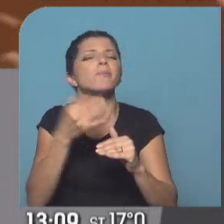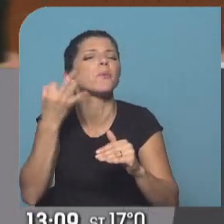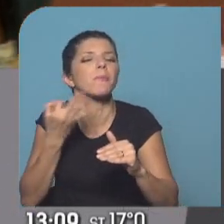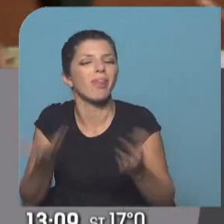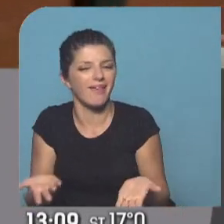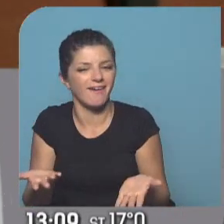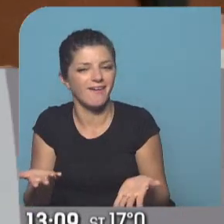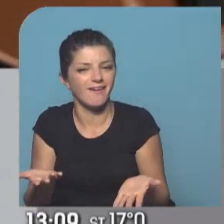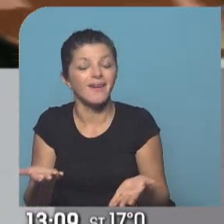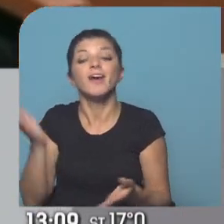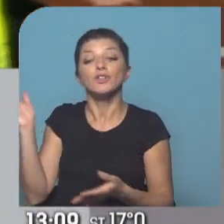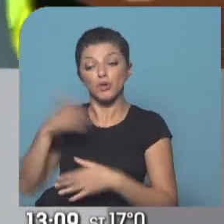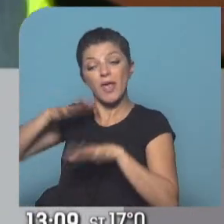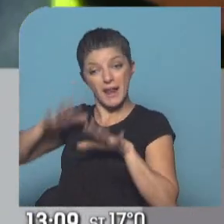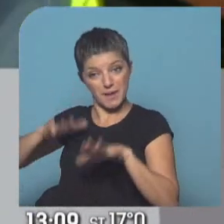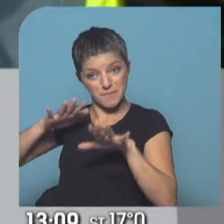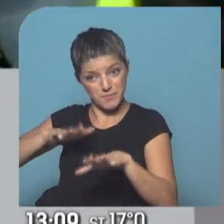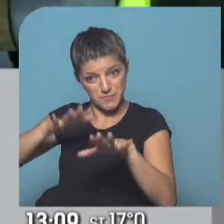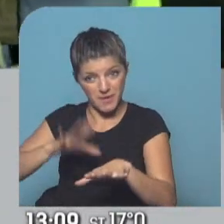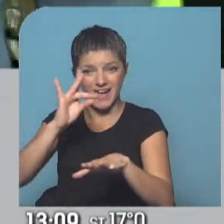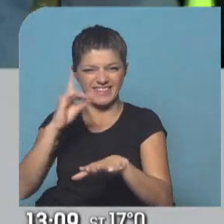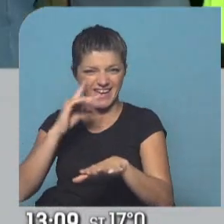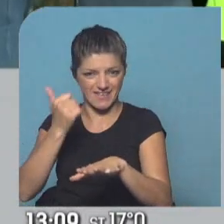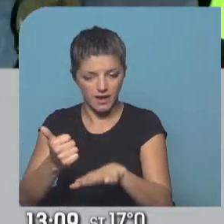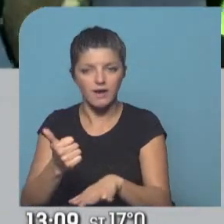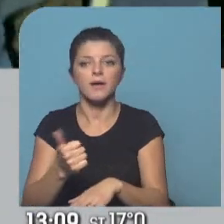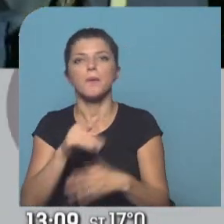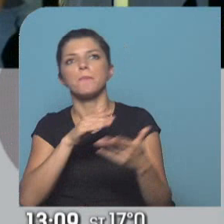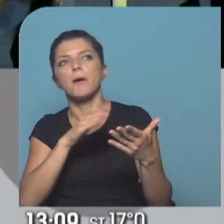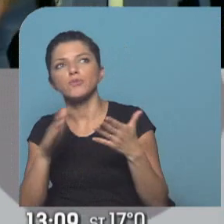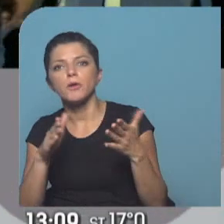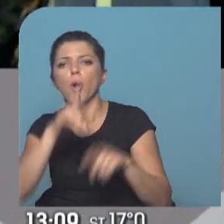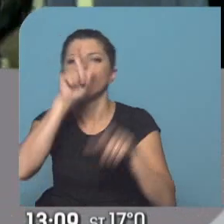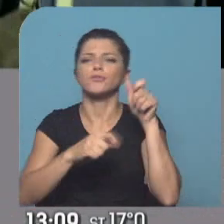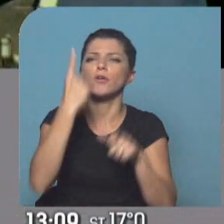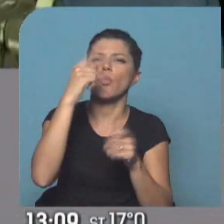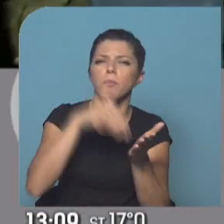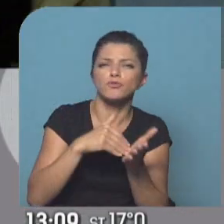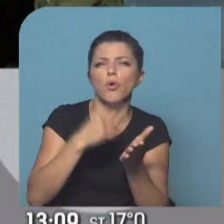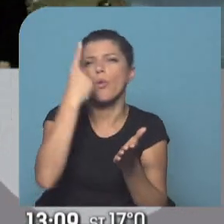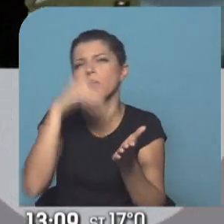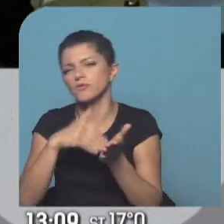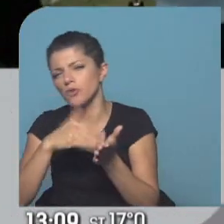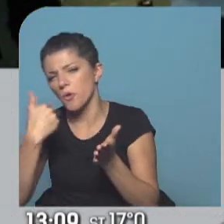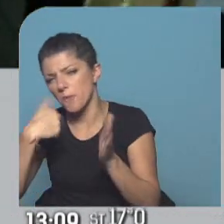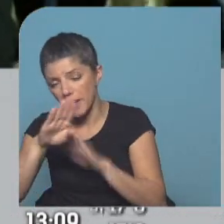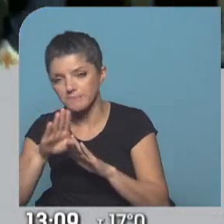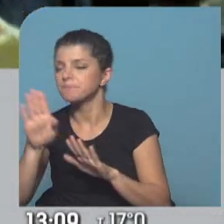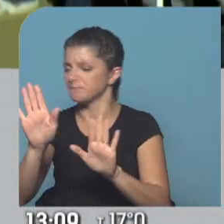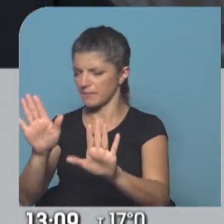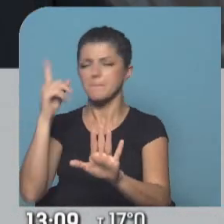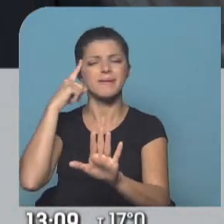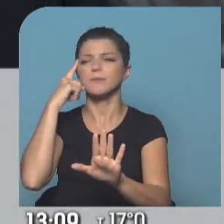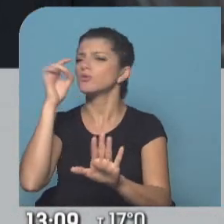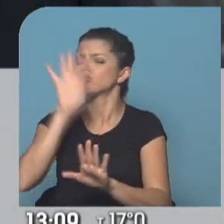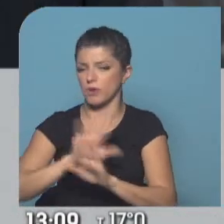se hicieron de la Diada, que vienen 5, son 1 millón y algo. Si calculamos solamente 1 millón, como dicen